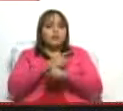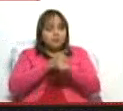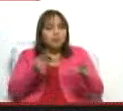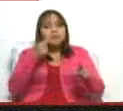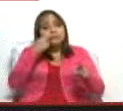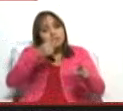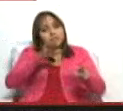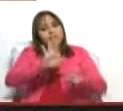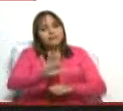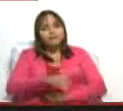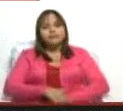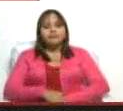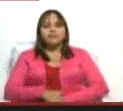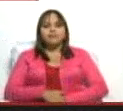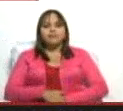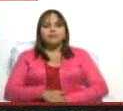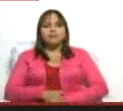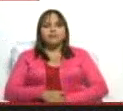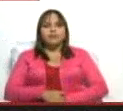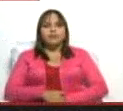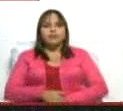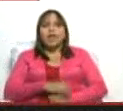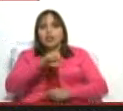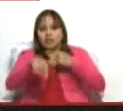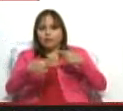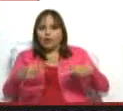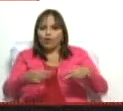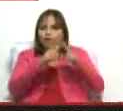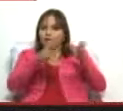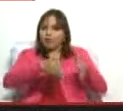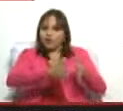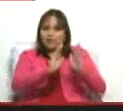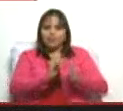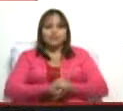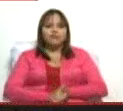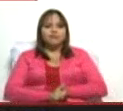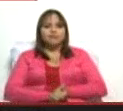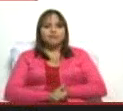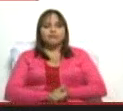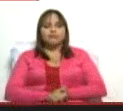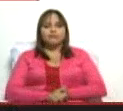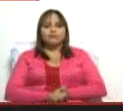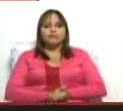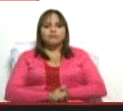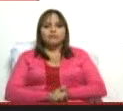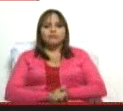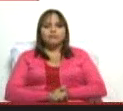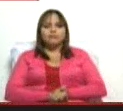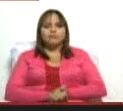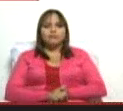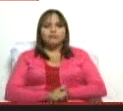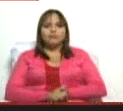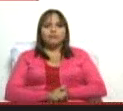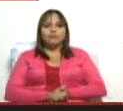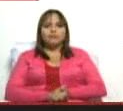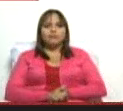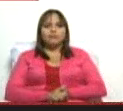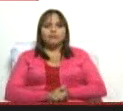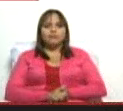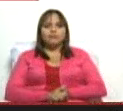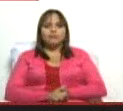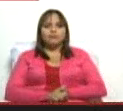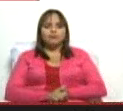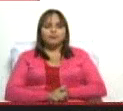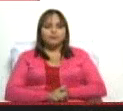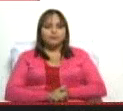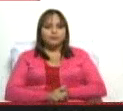ahí, en el camino nos vemos. En el camino nos vemos. No hay